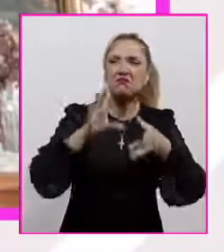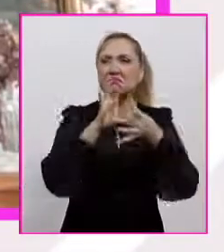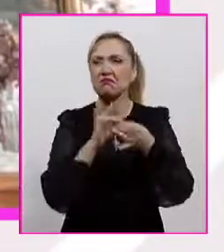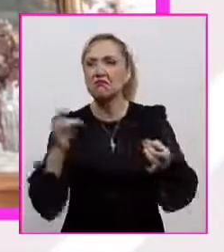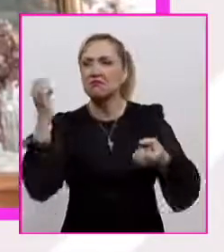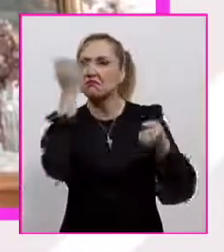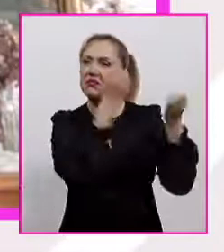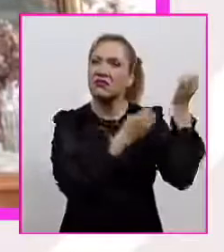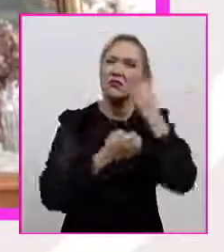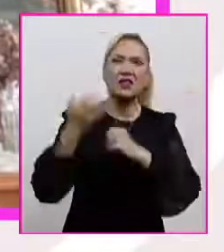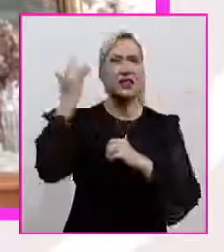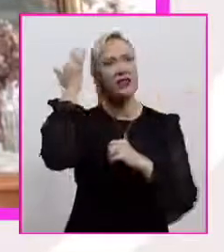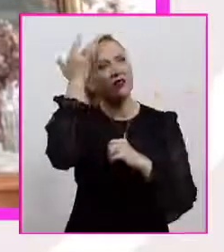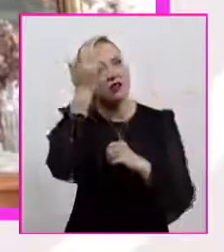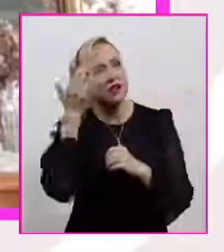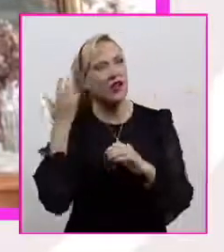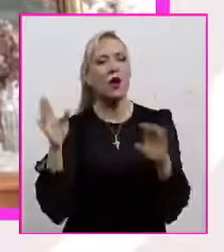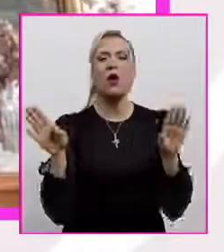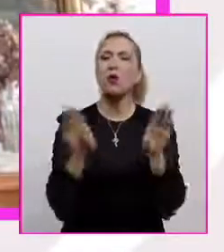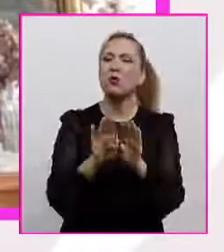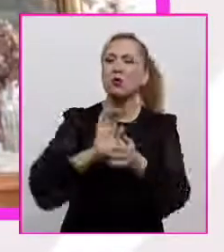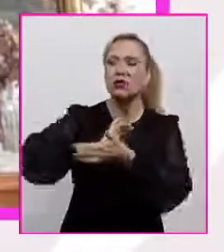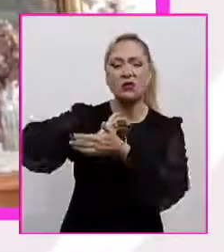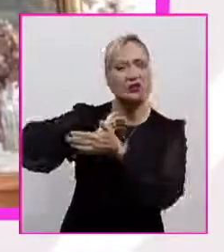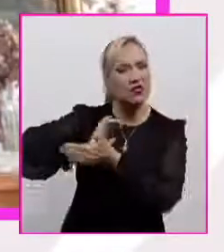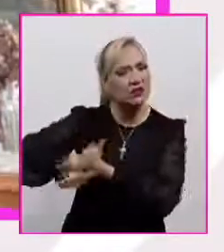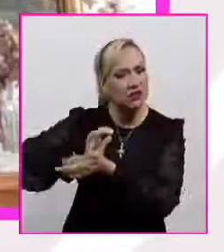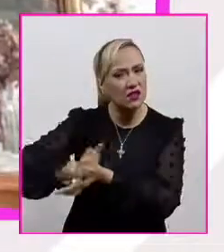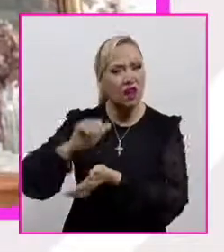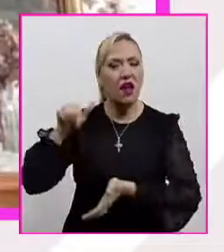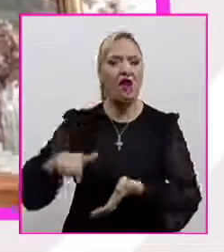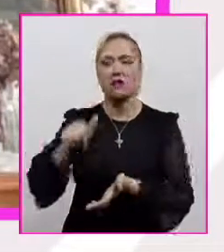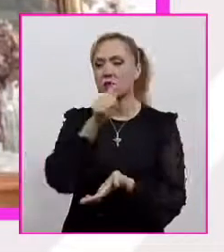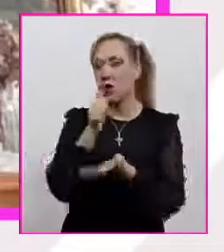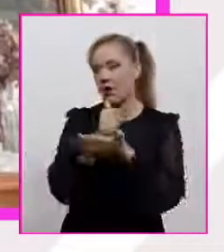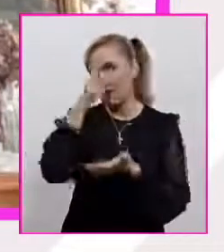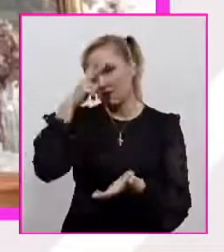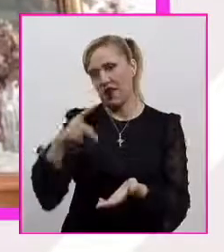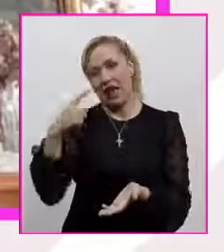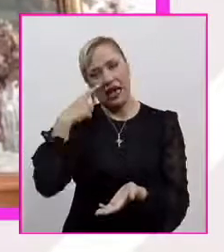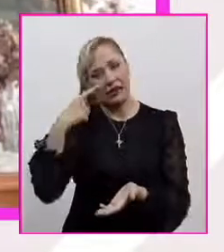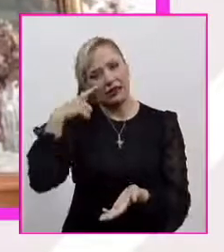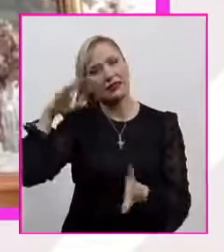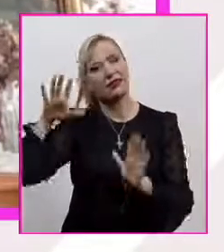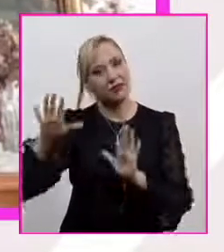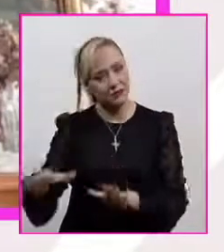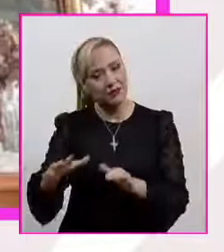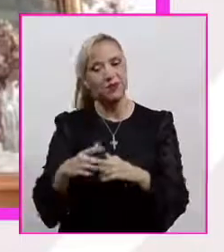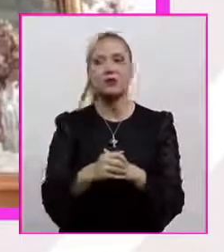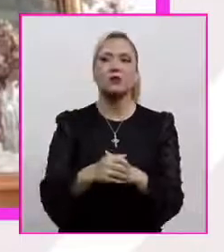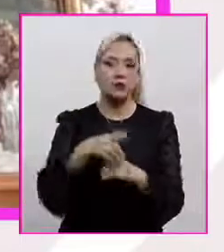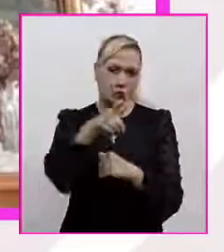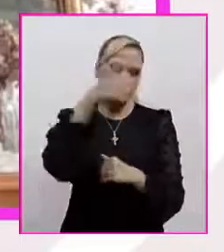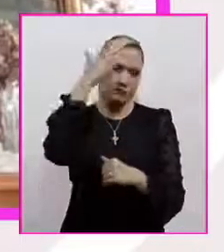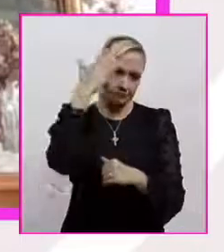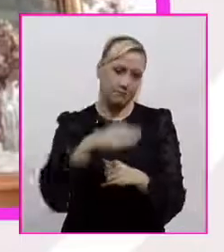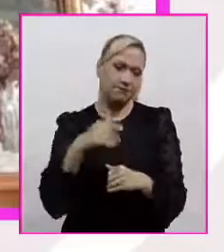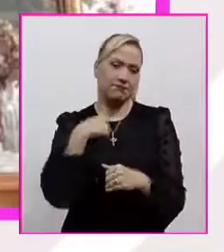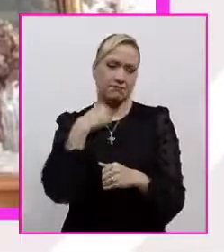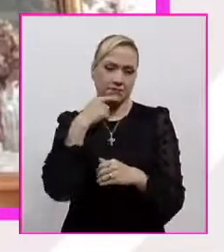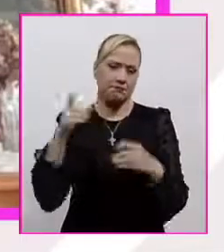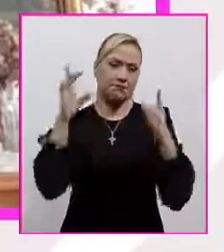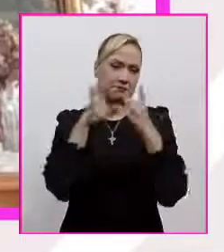analizar, reflexionar sobre el fenómeno discriminatorio en la Ciudad de México. Y pues como saben, hemos estado hablando en esta serie